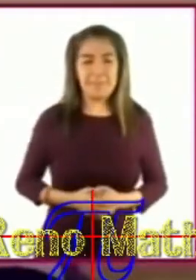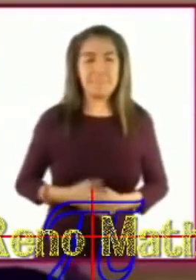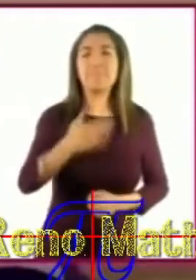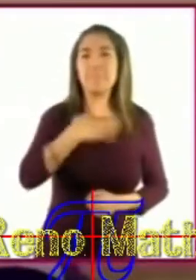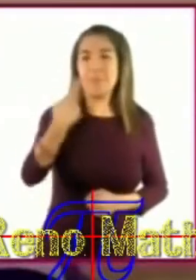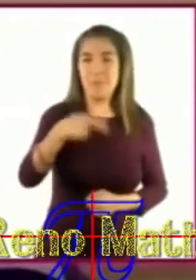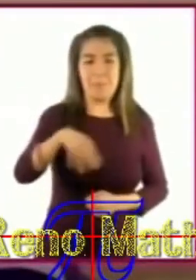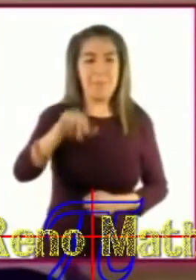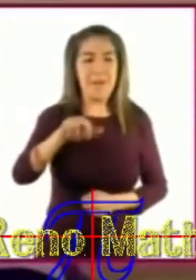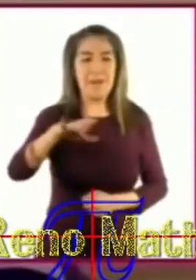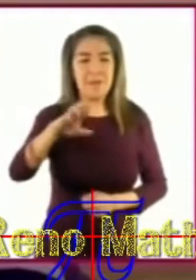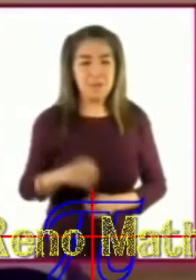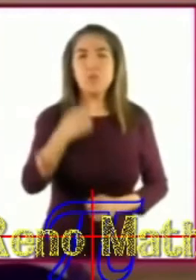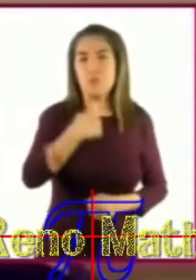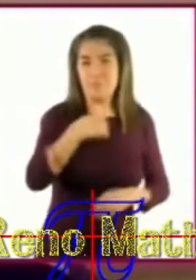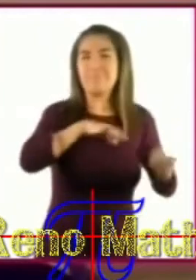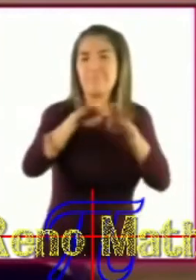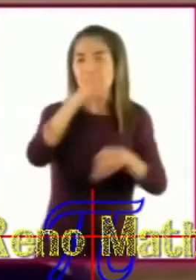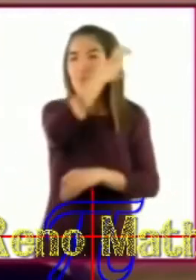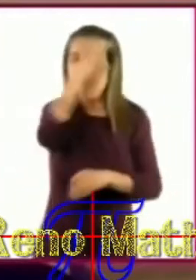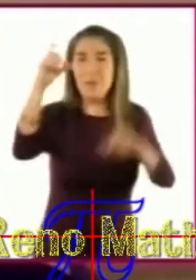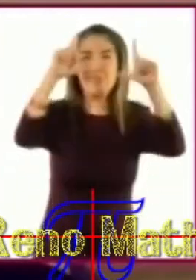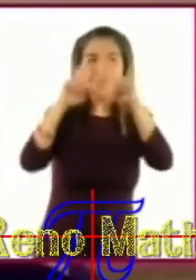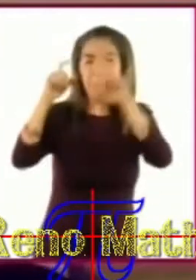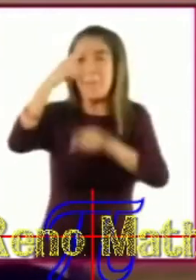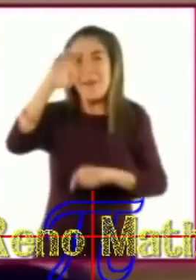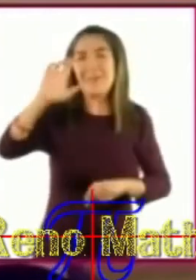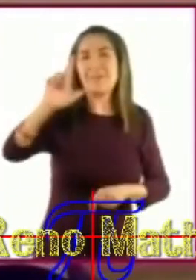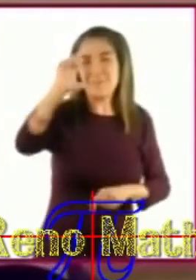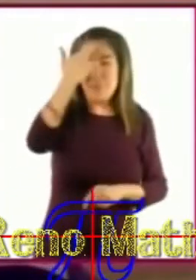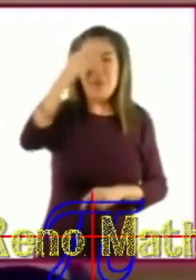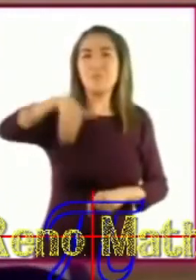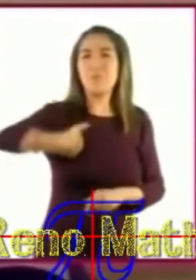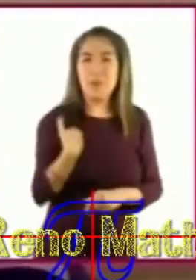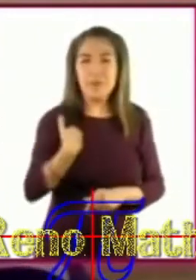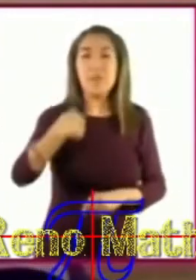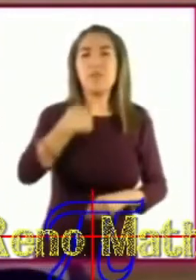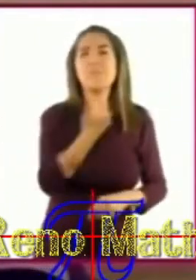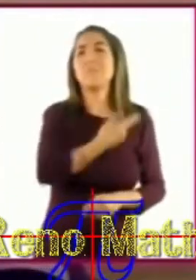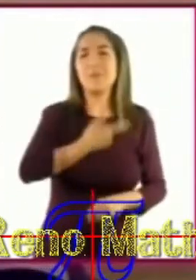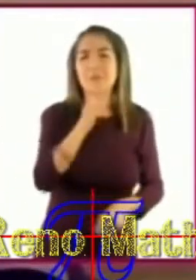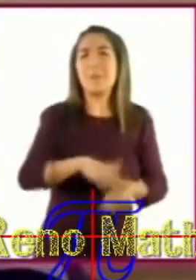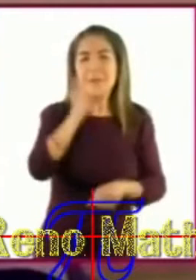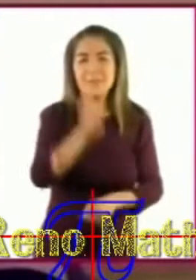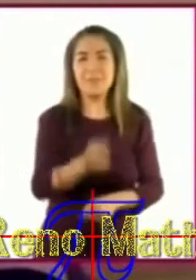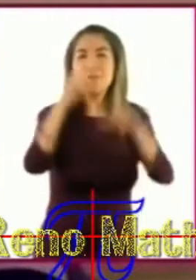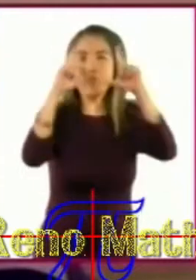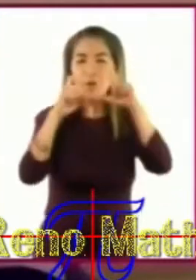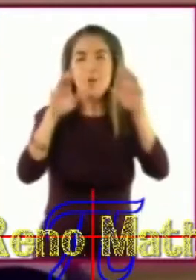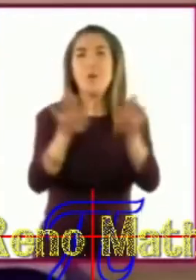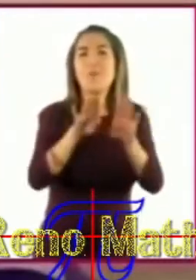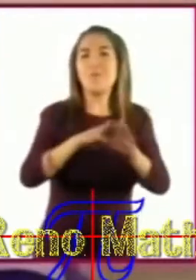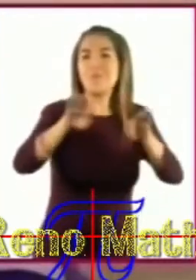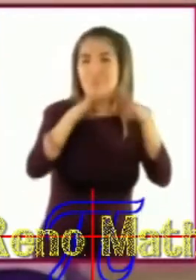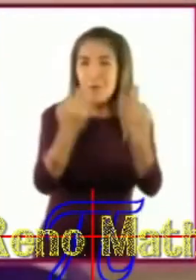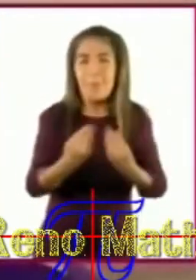Domínguez, soy fotógrafo documental. Lo que me motivó a dedicarme a la fotografía es que encontré en ella una forma de vida, pues,